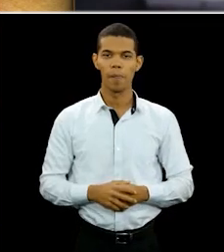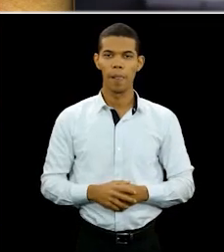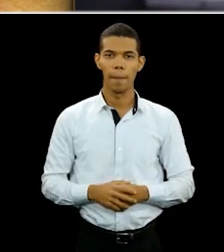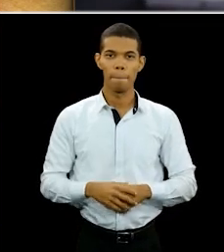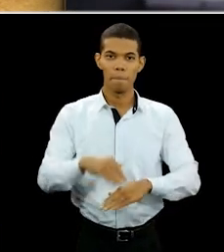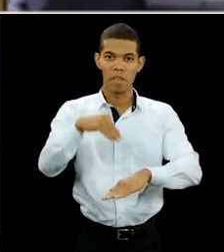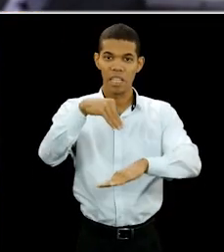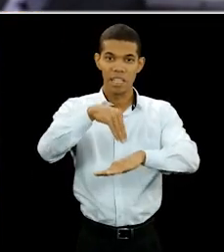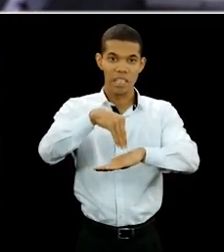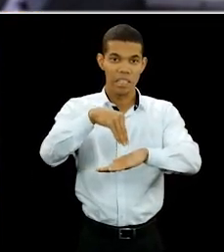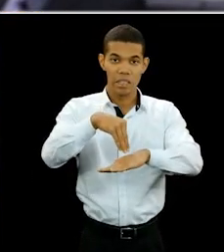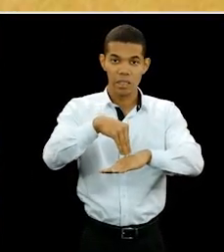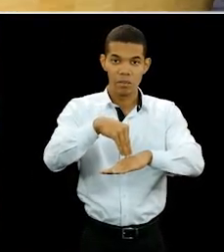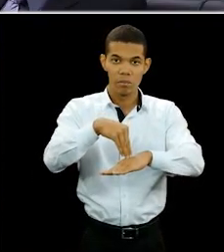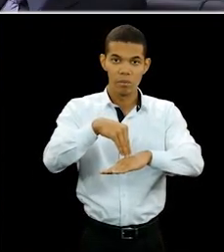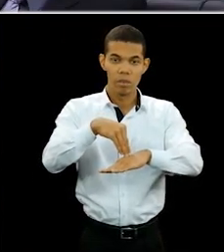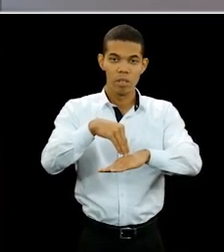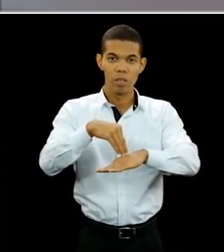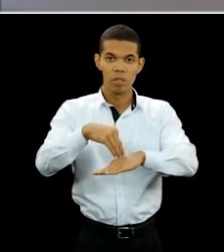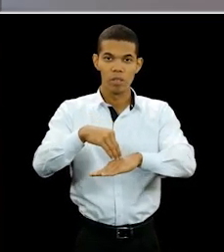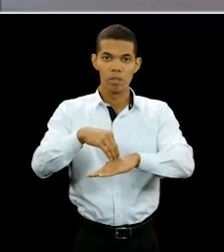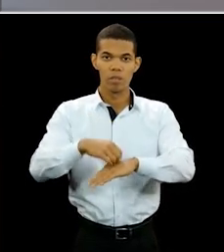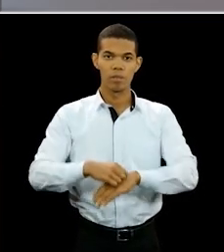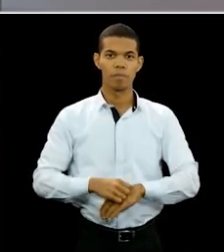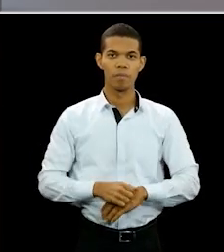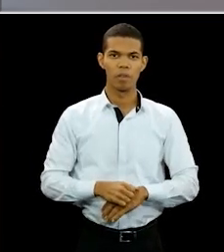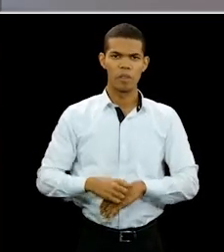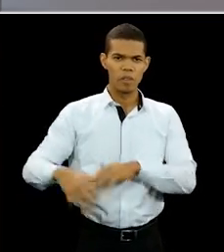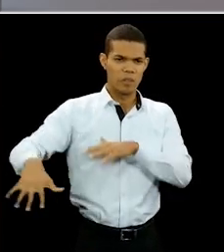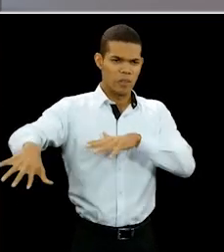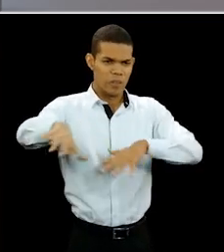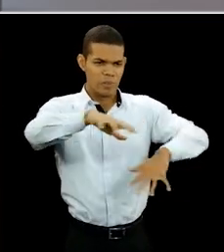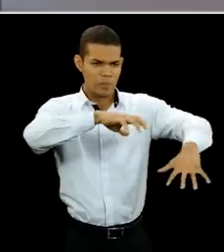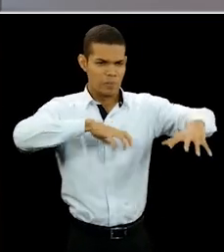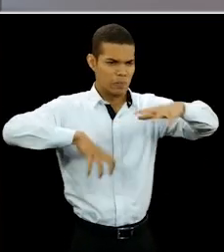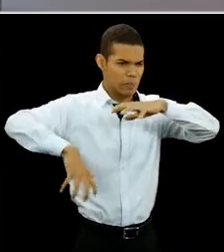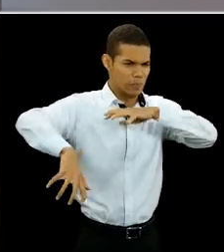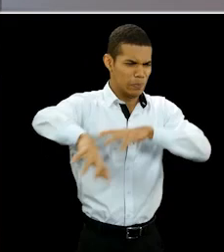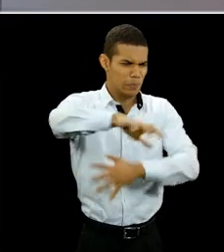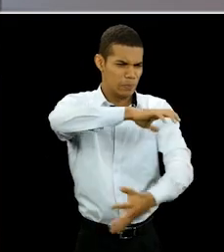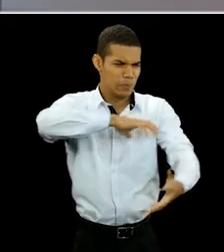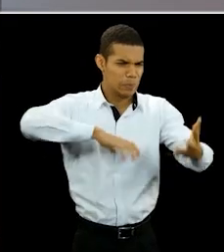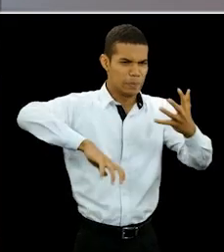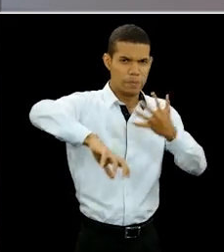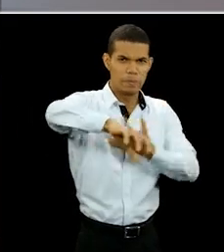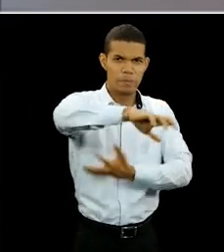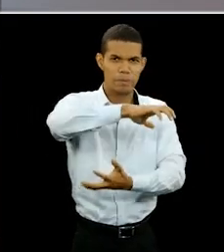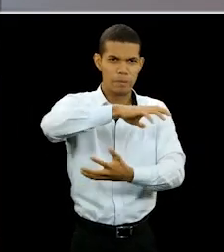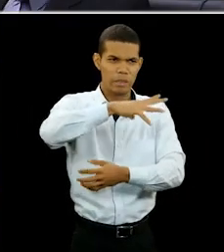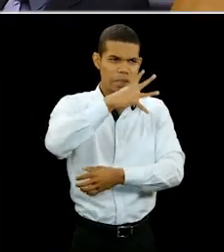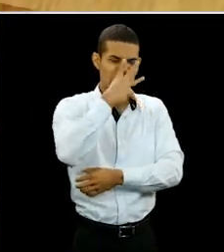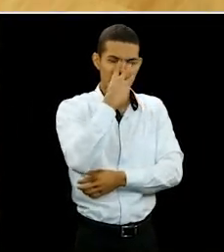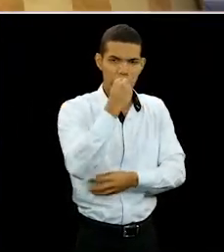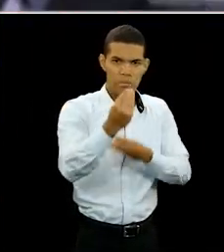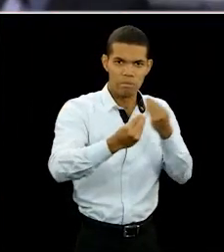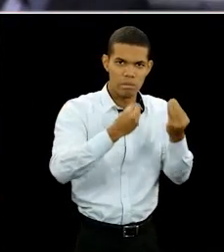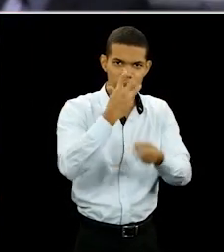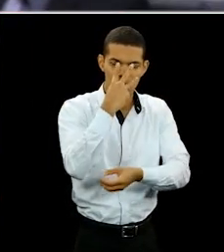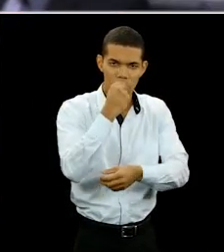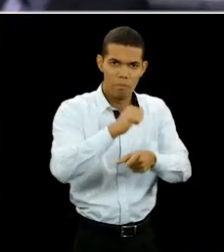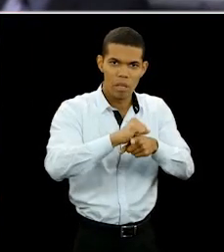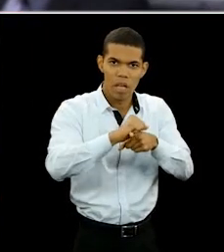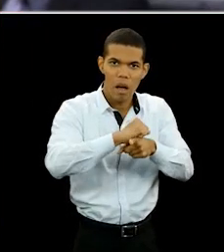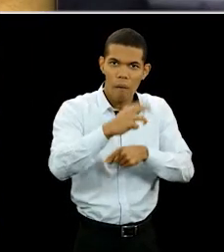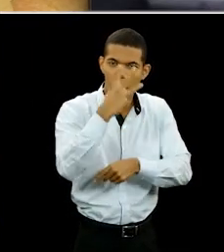templo dentro del santario estas situaciones que el pueblo no sabía por qué no sabían versículo 11